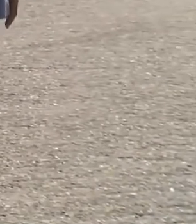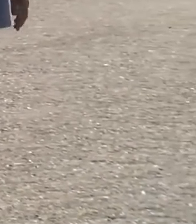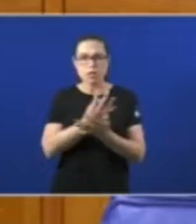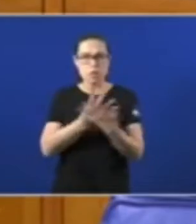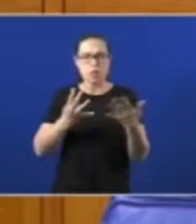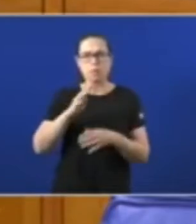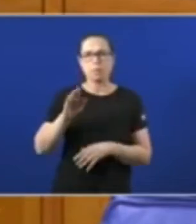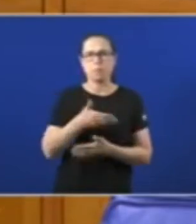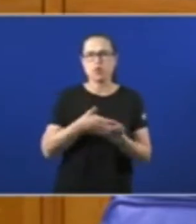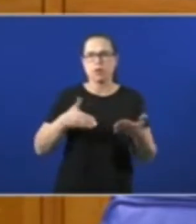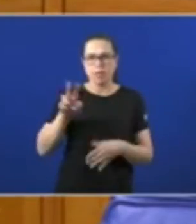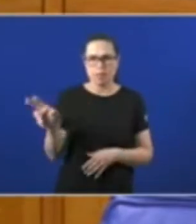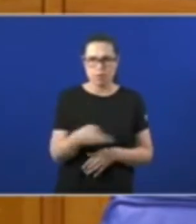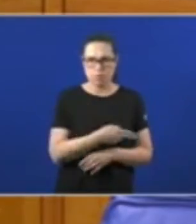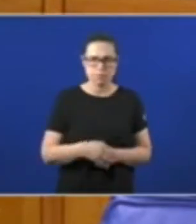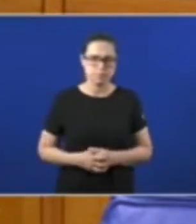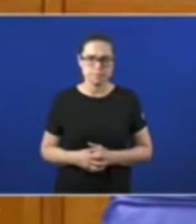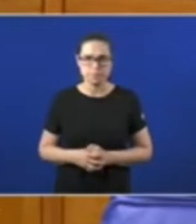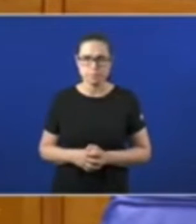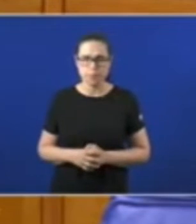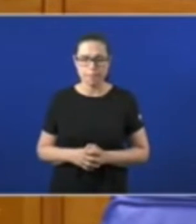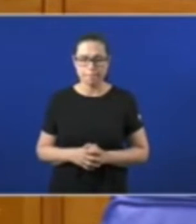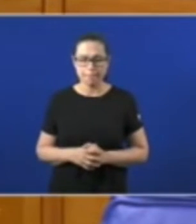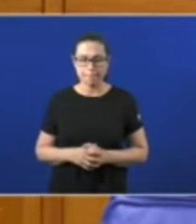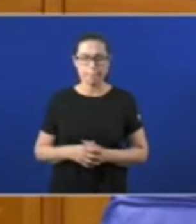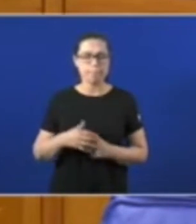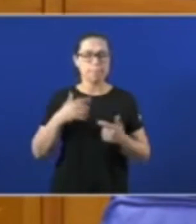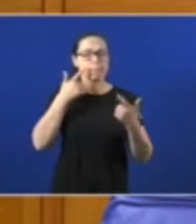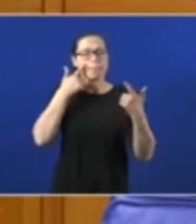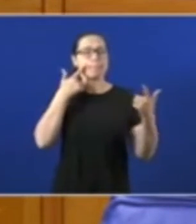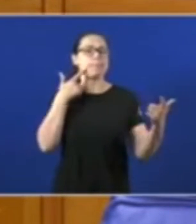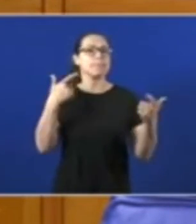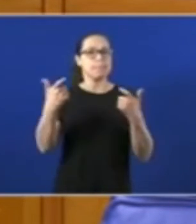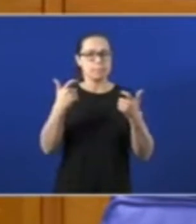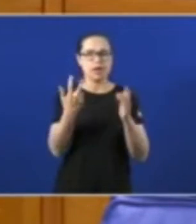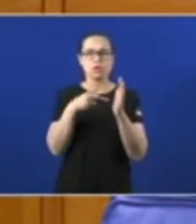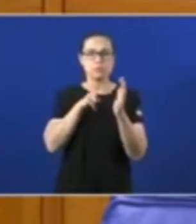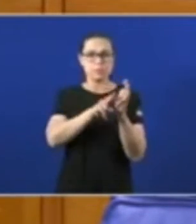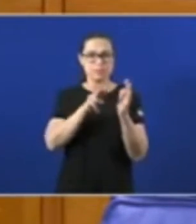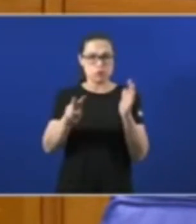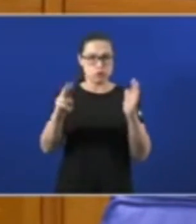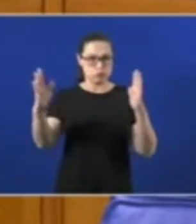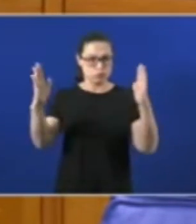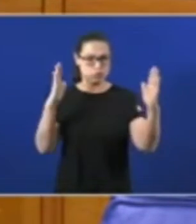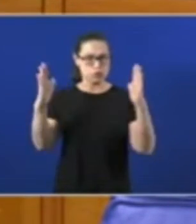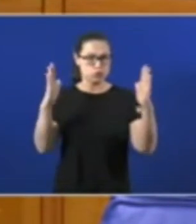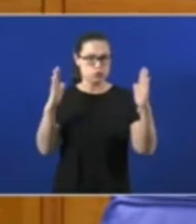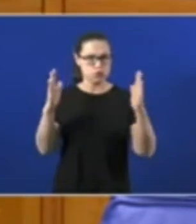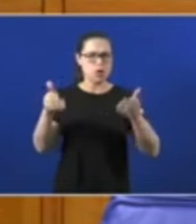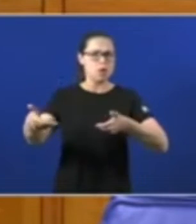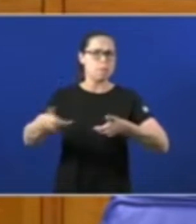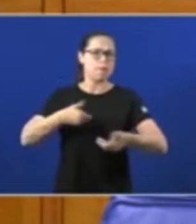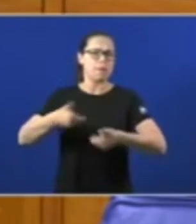proyectos quiera destacar tambén que ano no 2022 están registrados